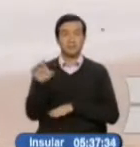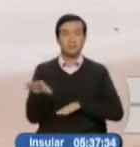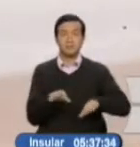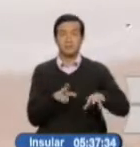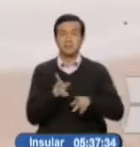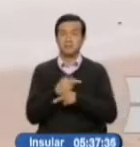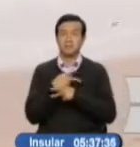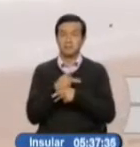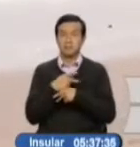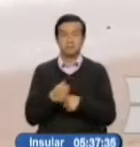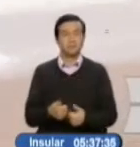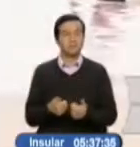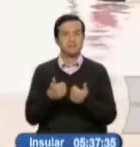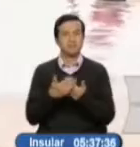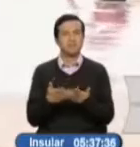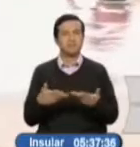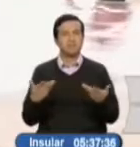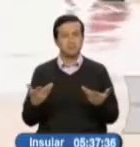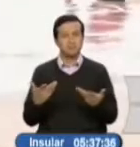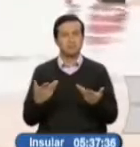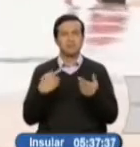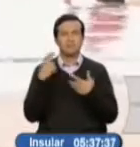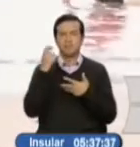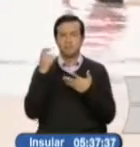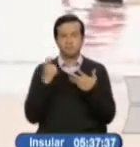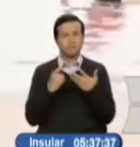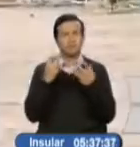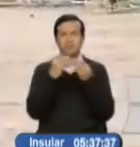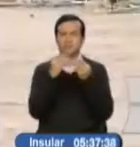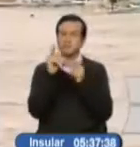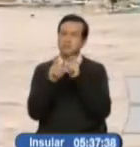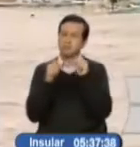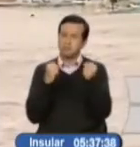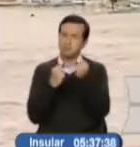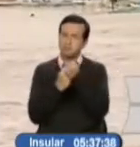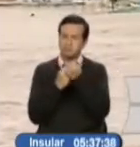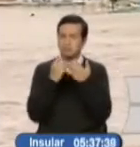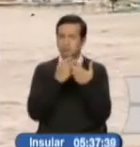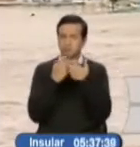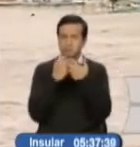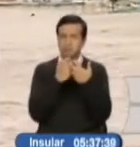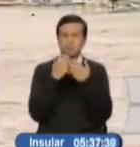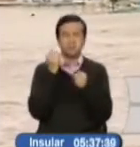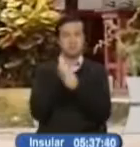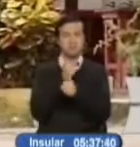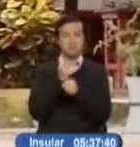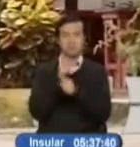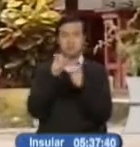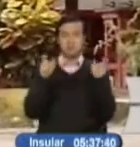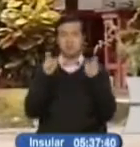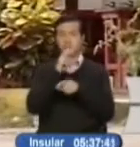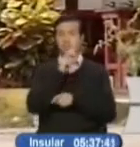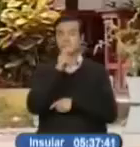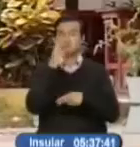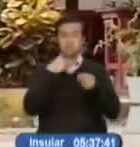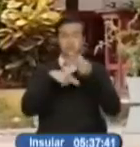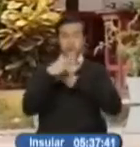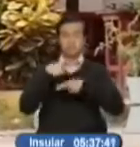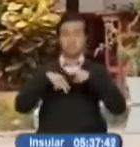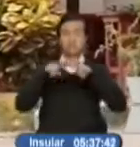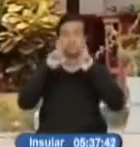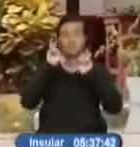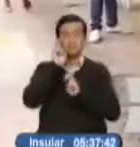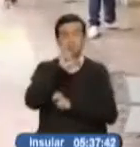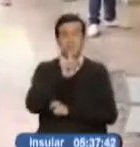productiva sensible cuya dinámica exige diferentes actores a trabajar de manera coordinada. Quienes se dedican a los negocios relacionados a